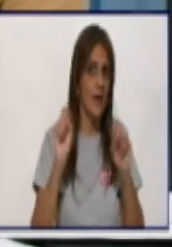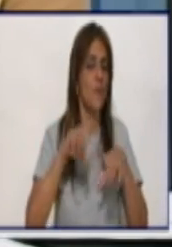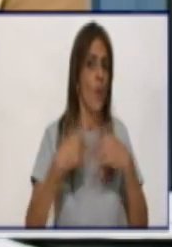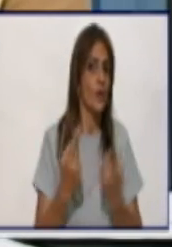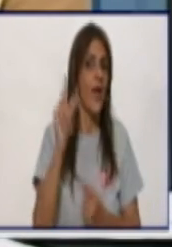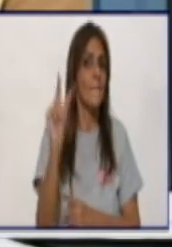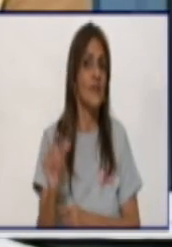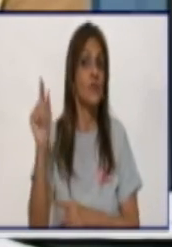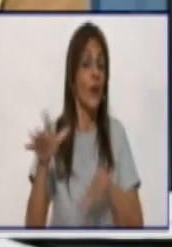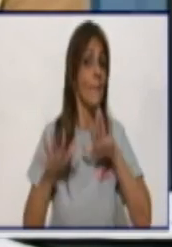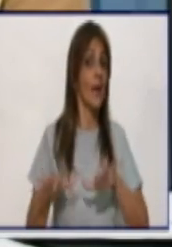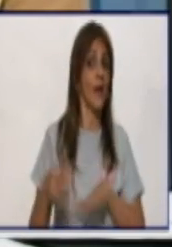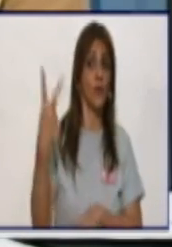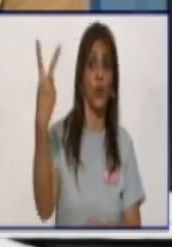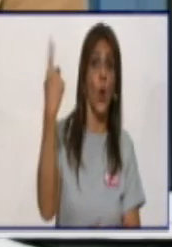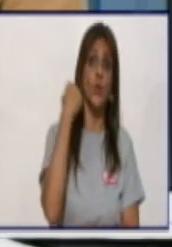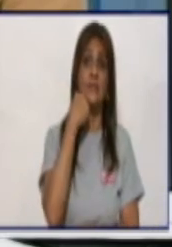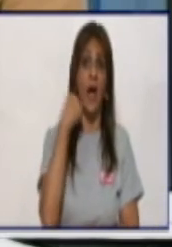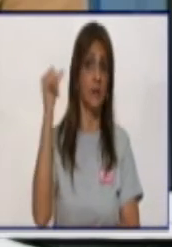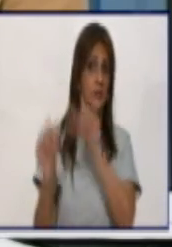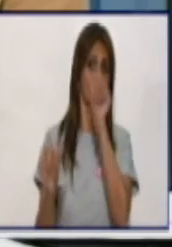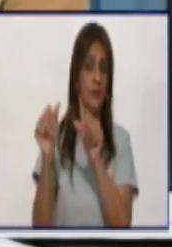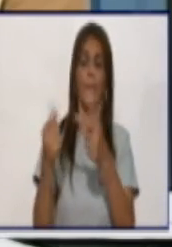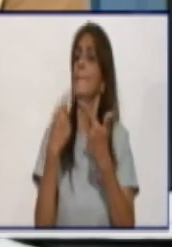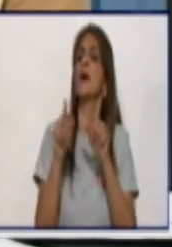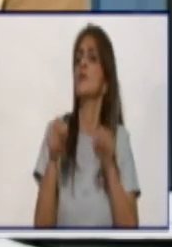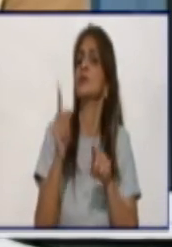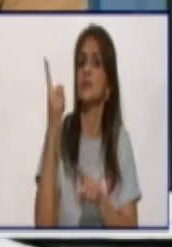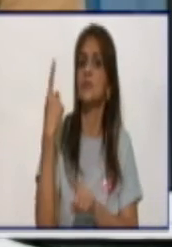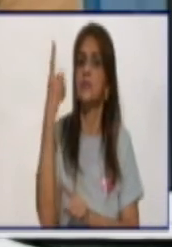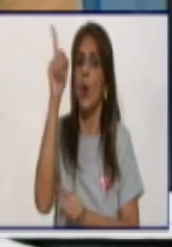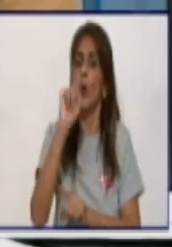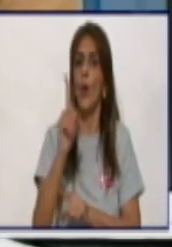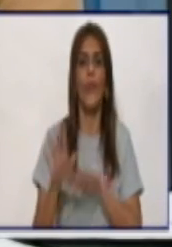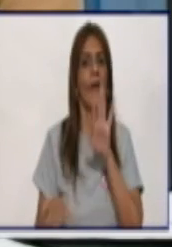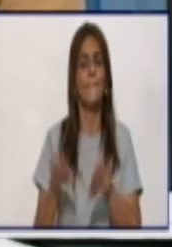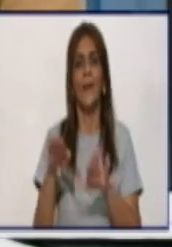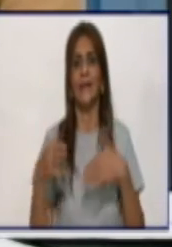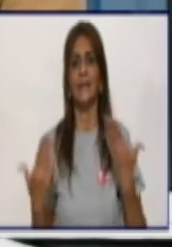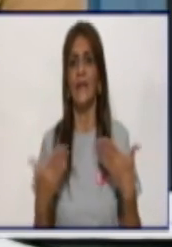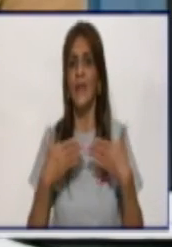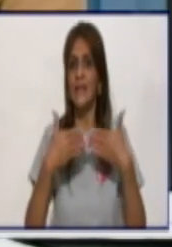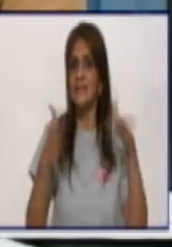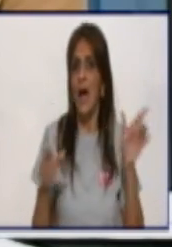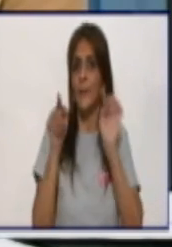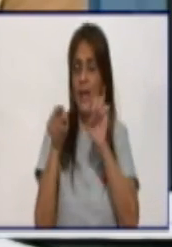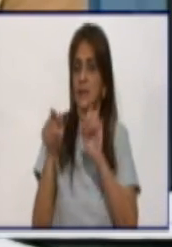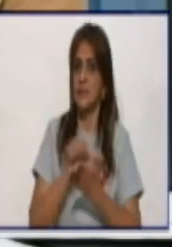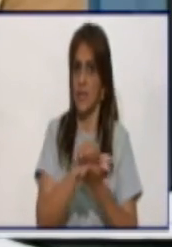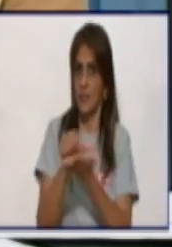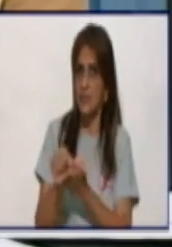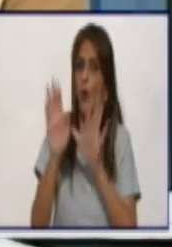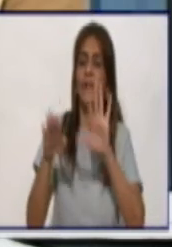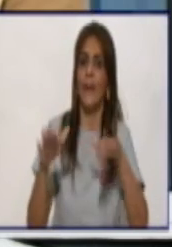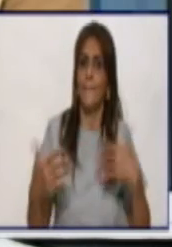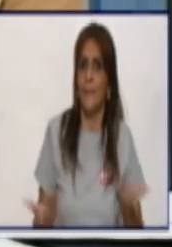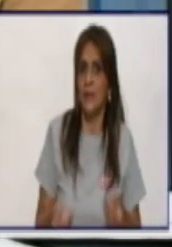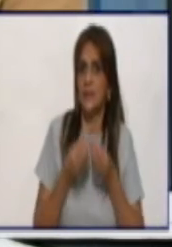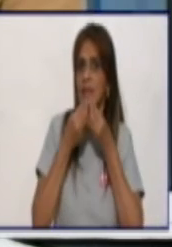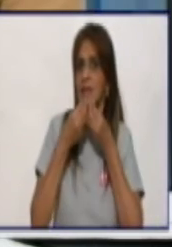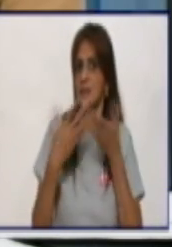intervención quirúrgica pero no sólo depende de que se reabra ese servicio sino también de que puedan contar con